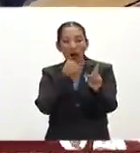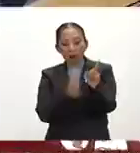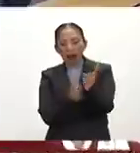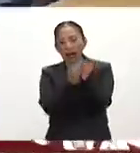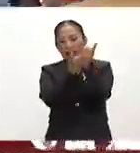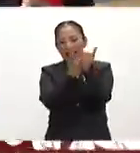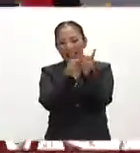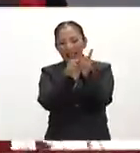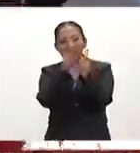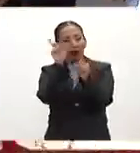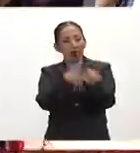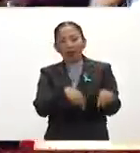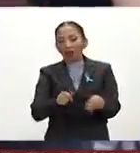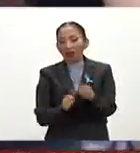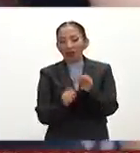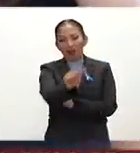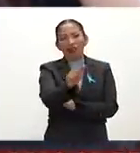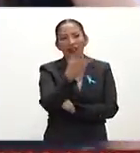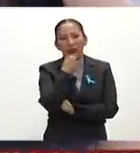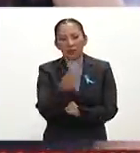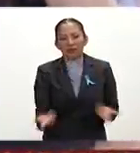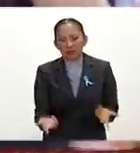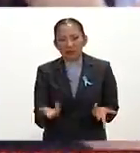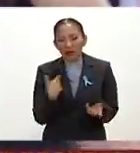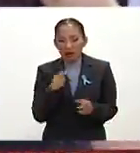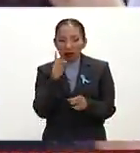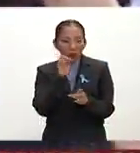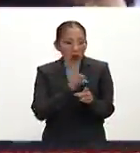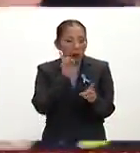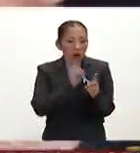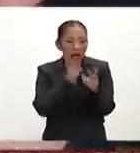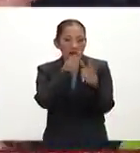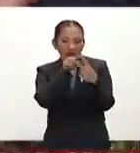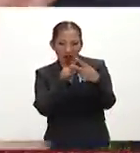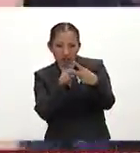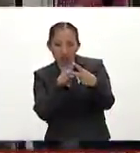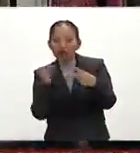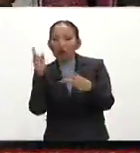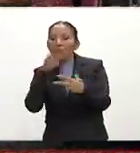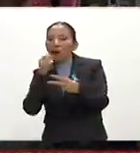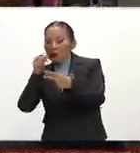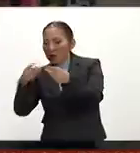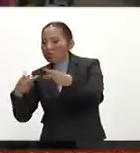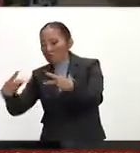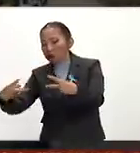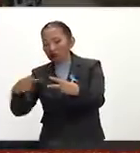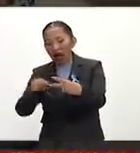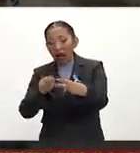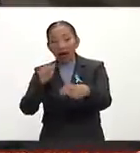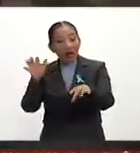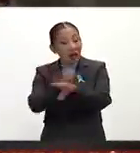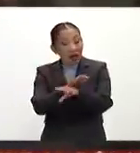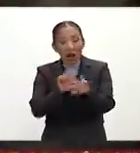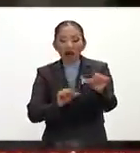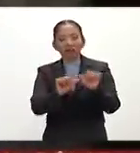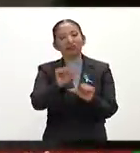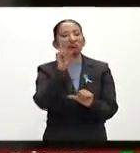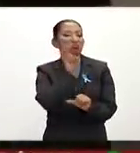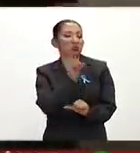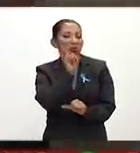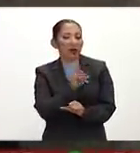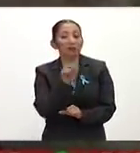brincos. Tanto los institutos electorales como los órganos, como el Poder Judicial,